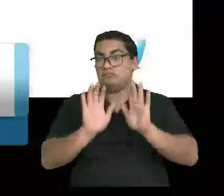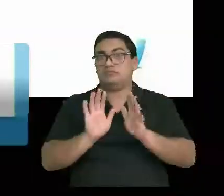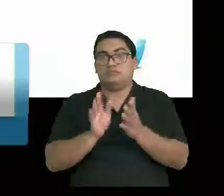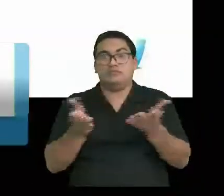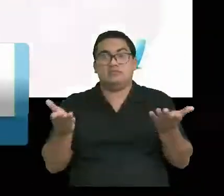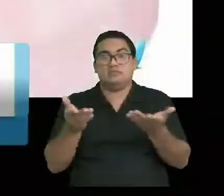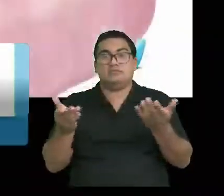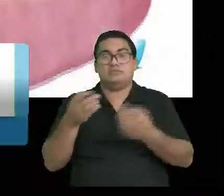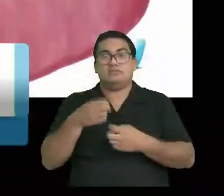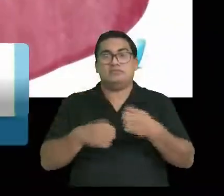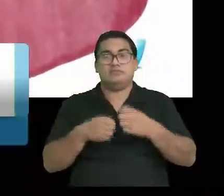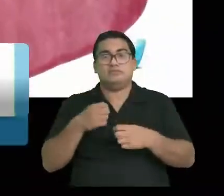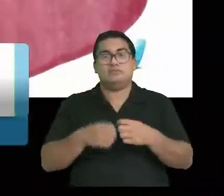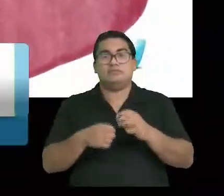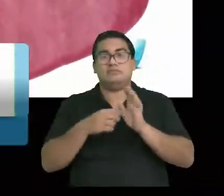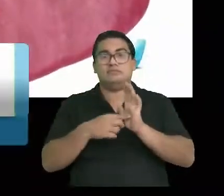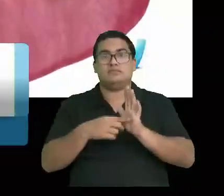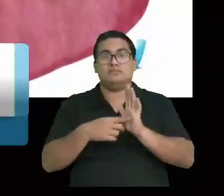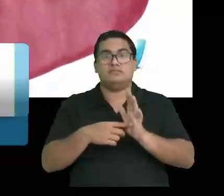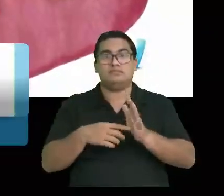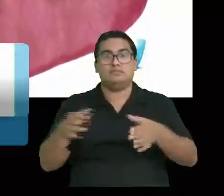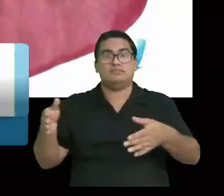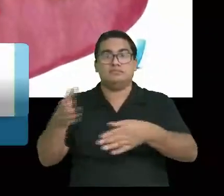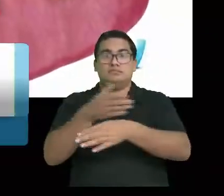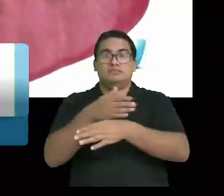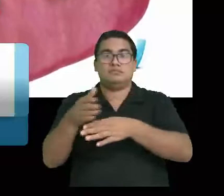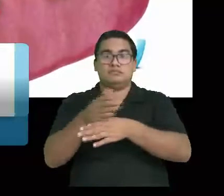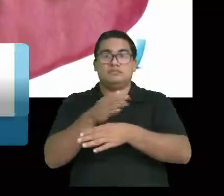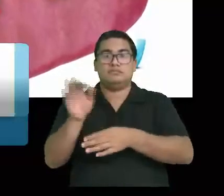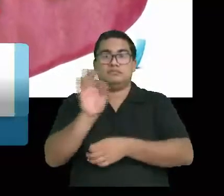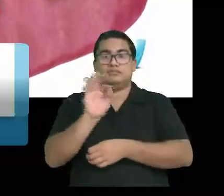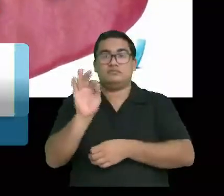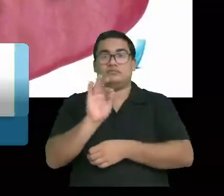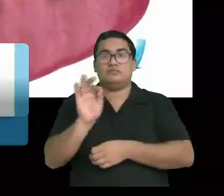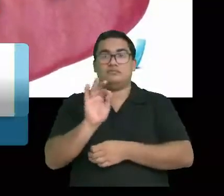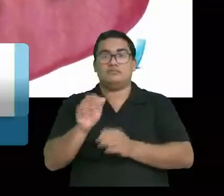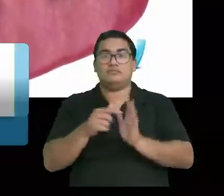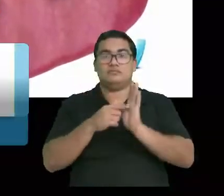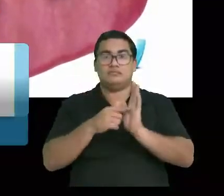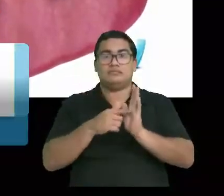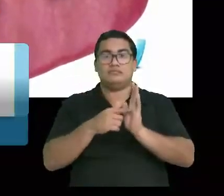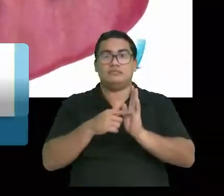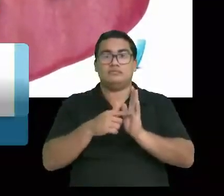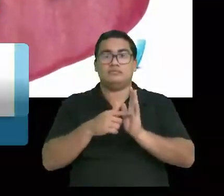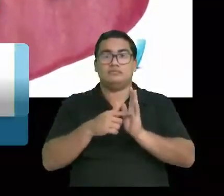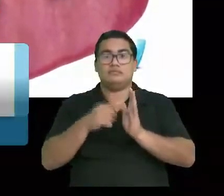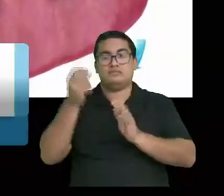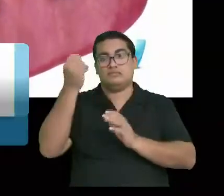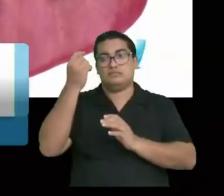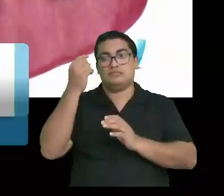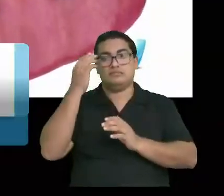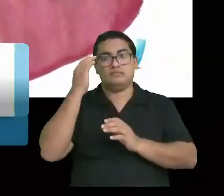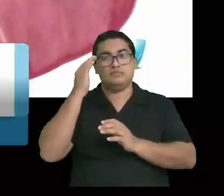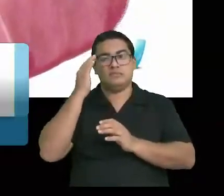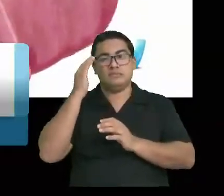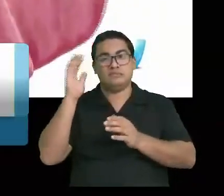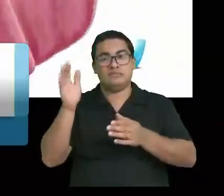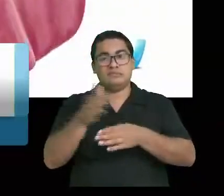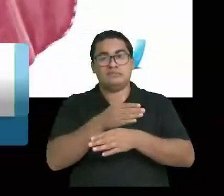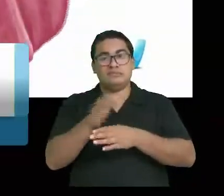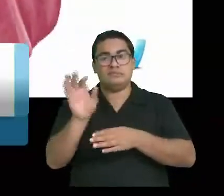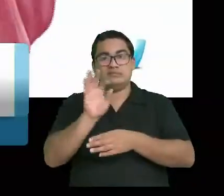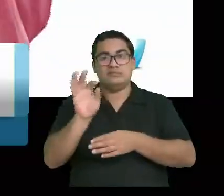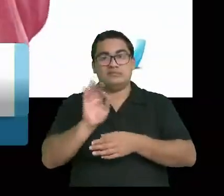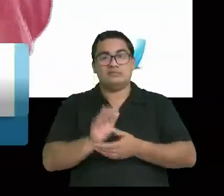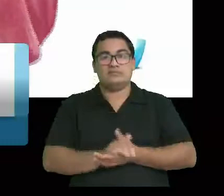este trastorno, doctor, en cuanto, por ejemplo, a niveles? Es decir, me quiero dar a entender, repeticiones